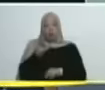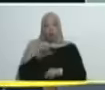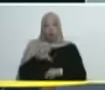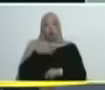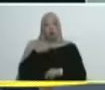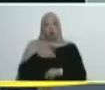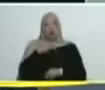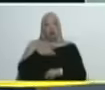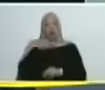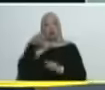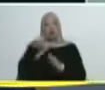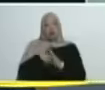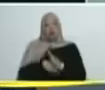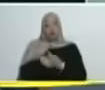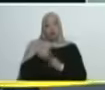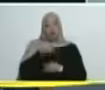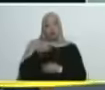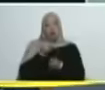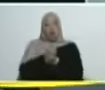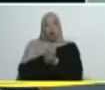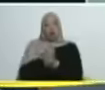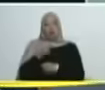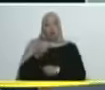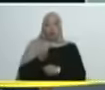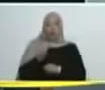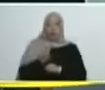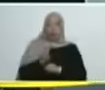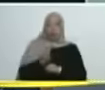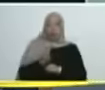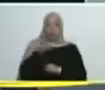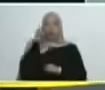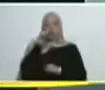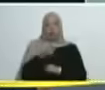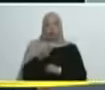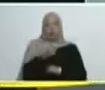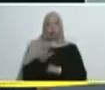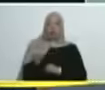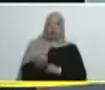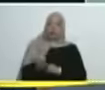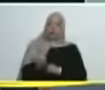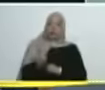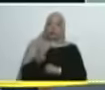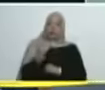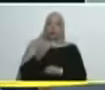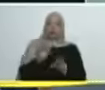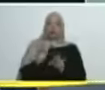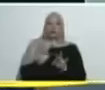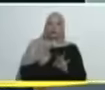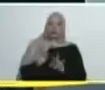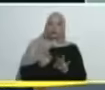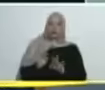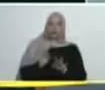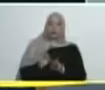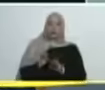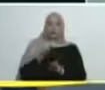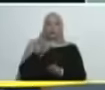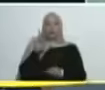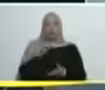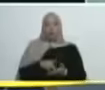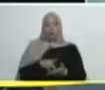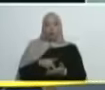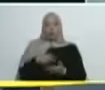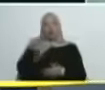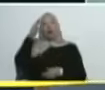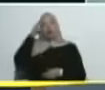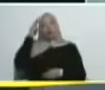sentimientos profundos de amor a la patria, al pueblo de Venezuela, y a prepararnos para vencer con la